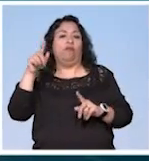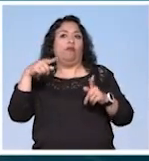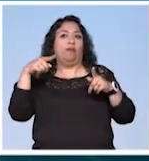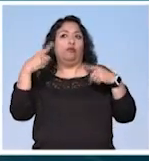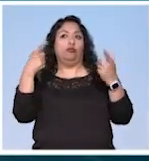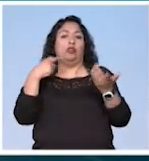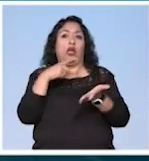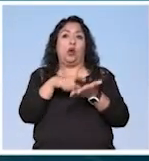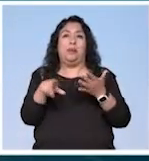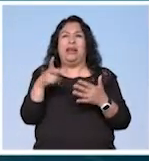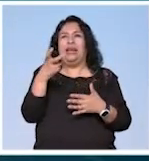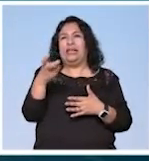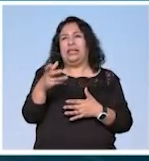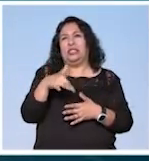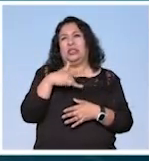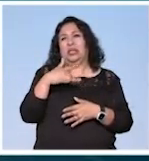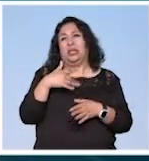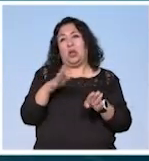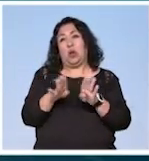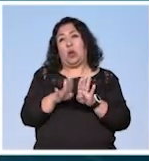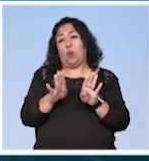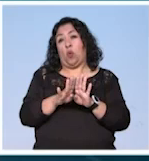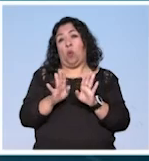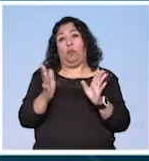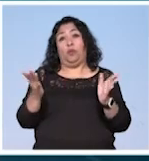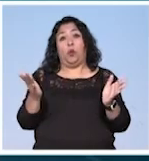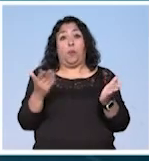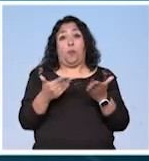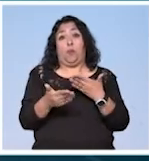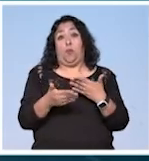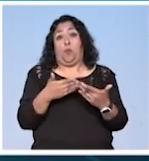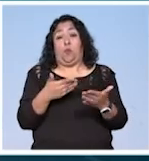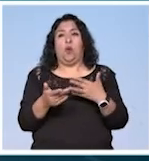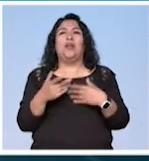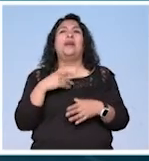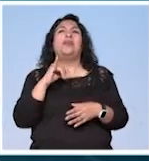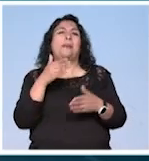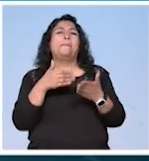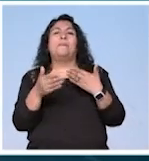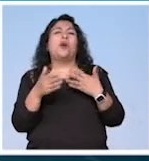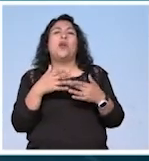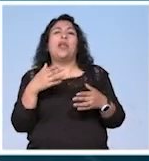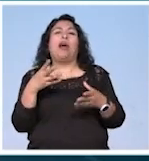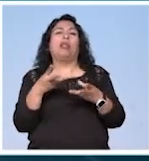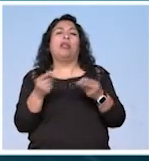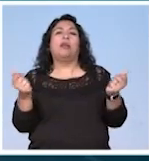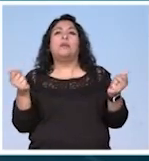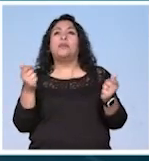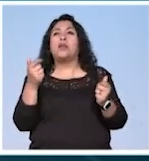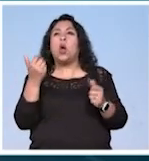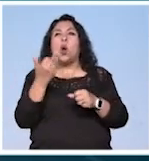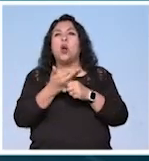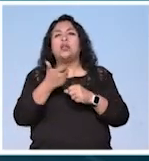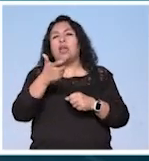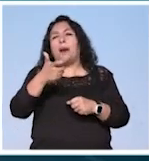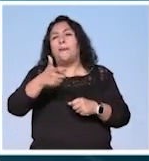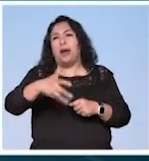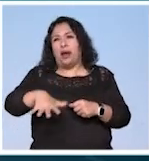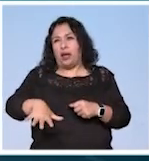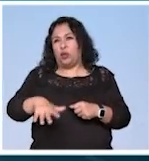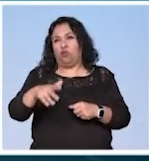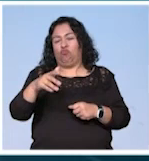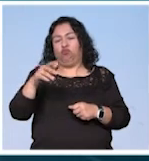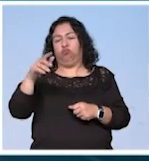Esto entonces eso le da un toque así como que pues está de moda es una moda pasajera de hecho Ya bajaron de precio bajaron